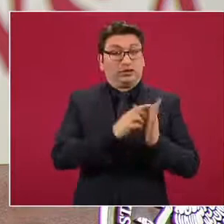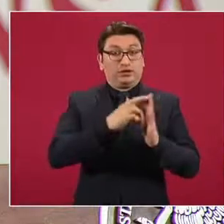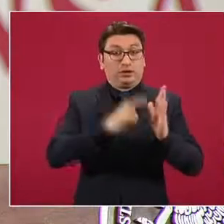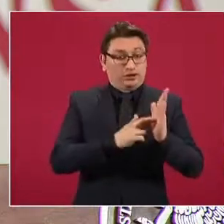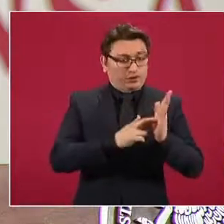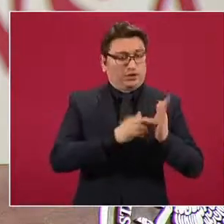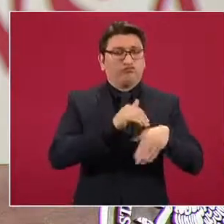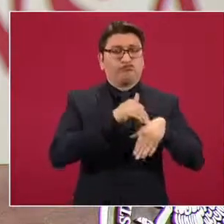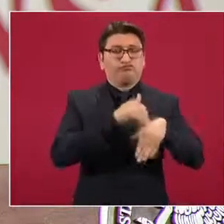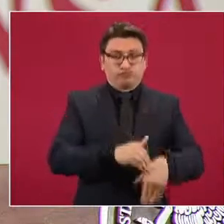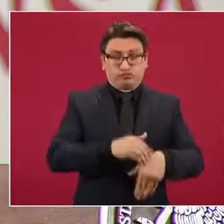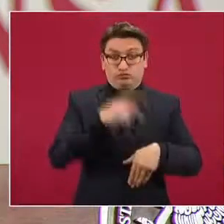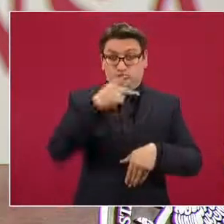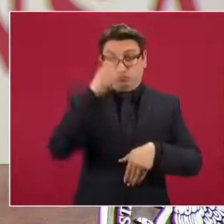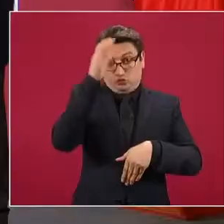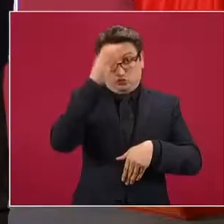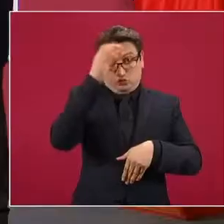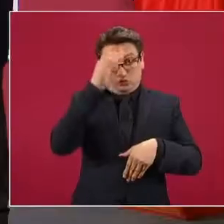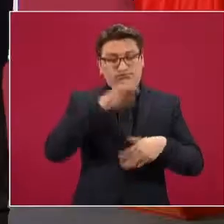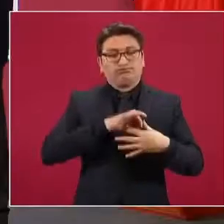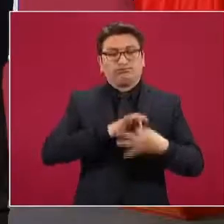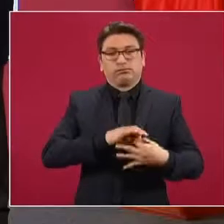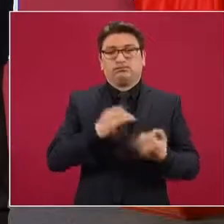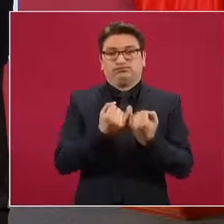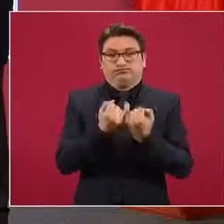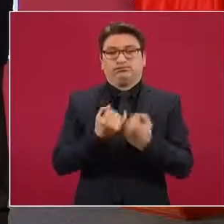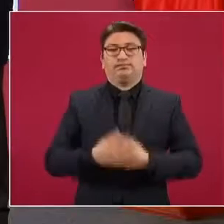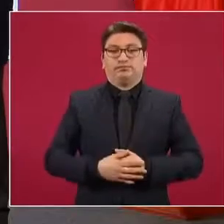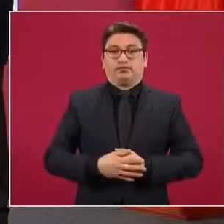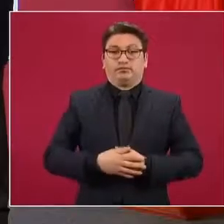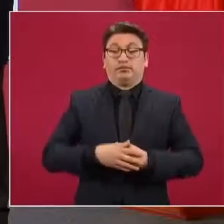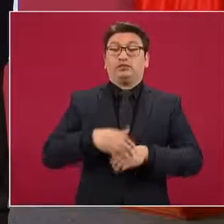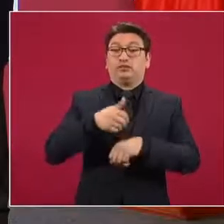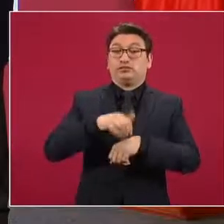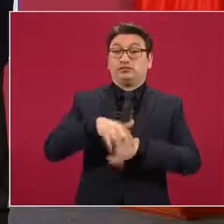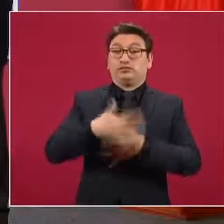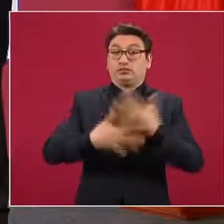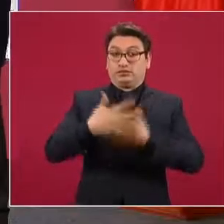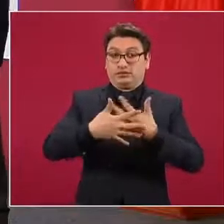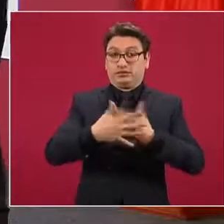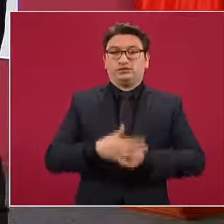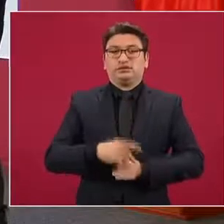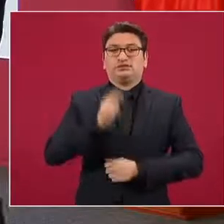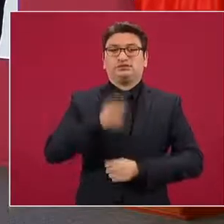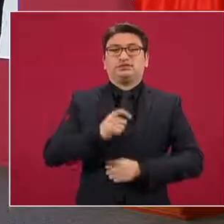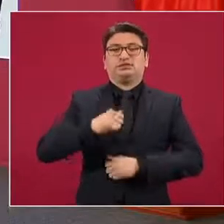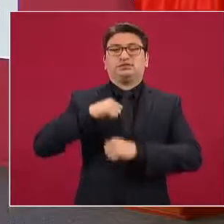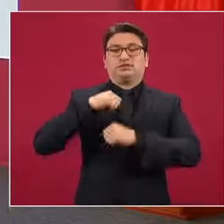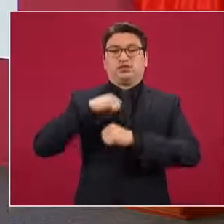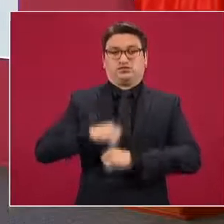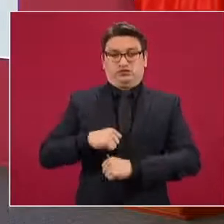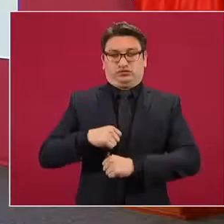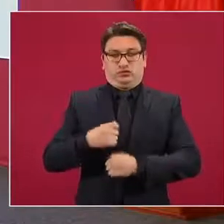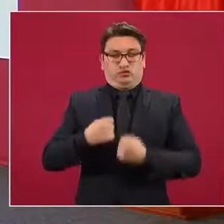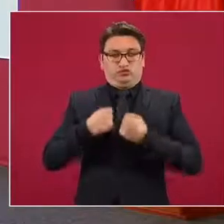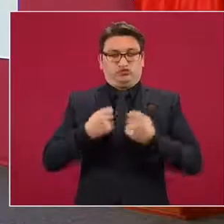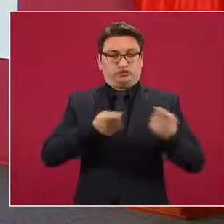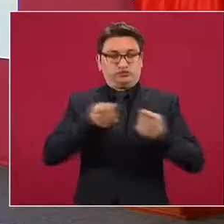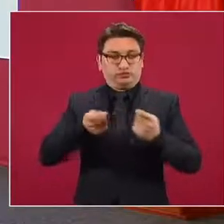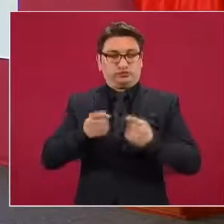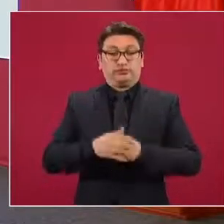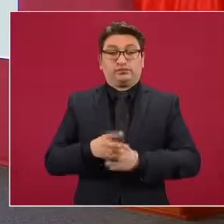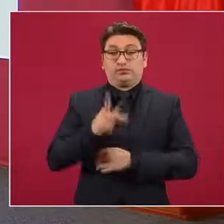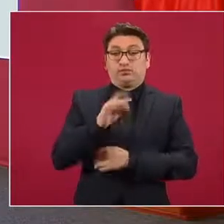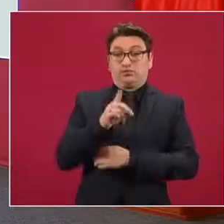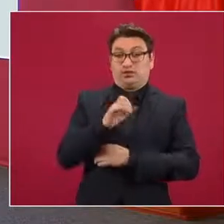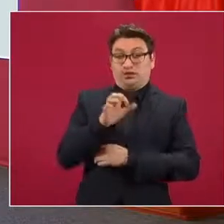de acuerdo con tu conciencia. El punto 15 es de la autoridad y el poder. El poder solo